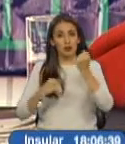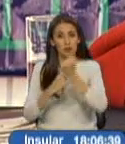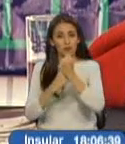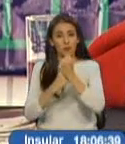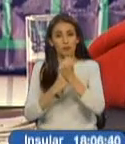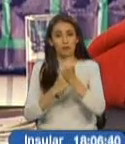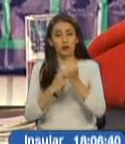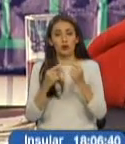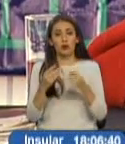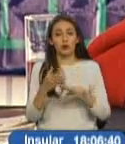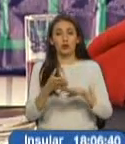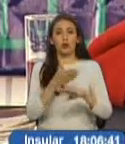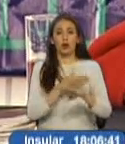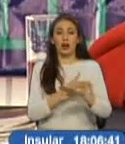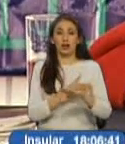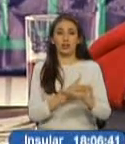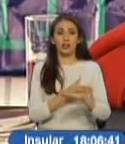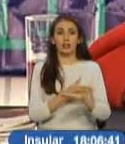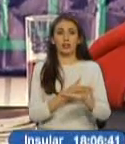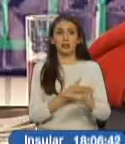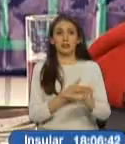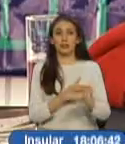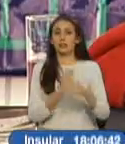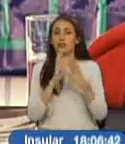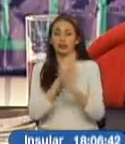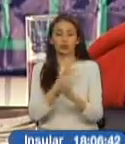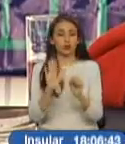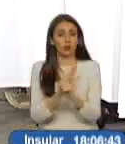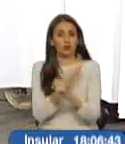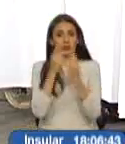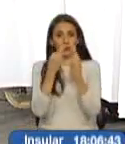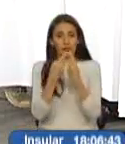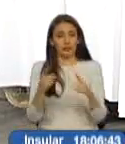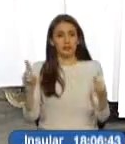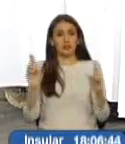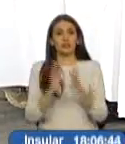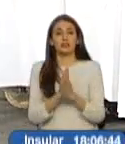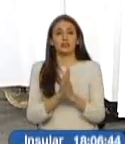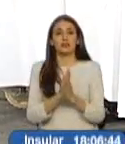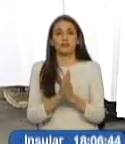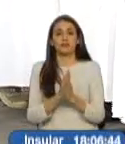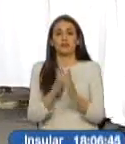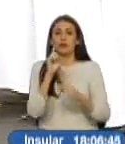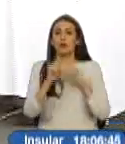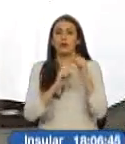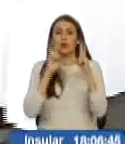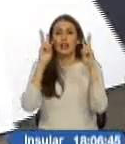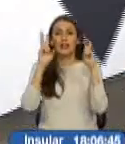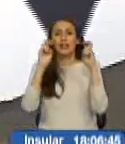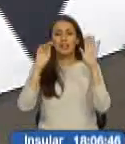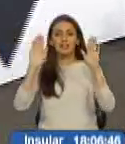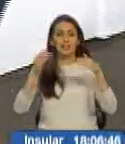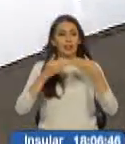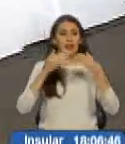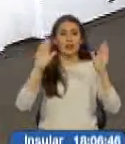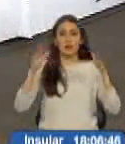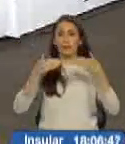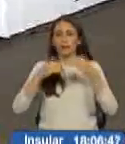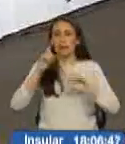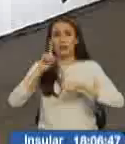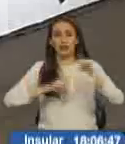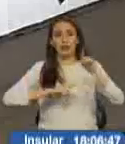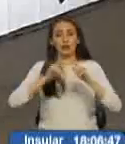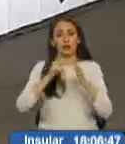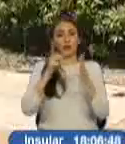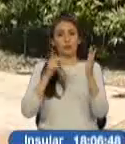que tenía hace 10, 15 o 20 años son completamente distintas. Respecto al tema de austeridad, expuso que esa será la visión en todo